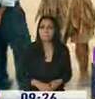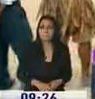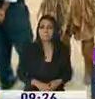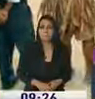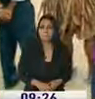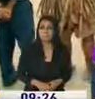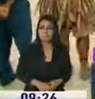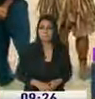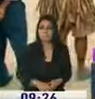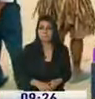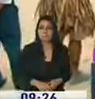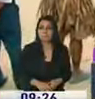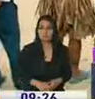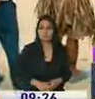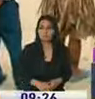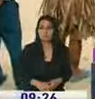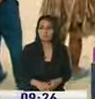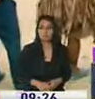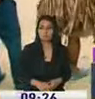Que aparezca el hambre de la humanidad